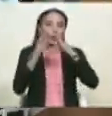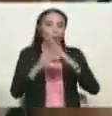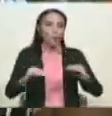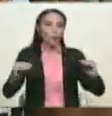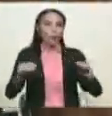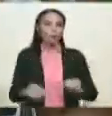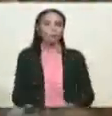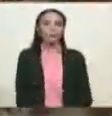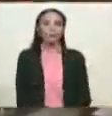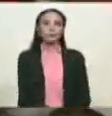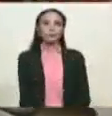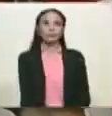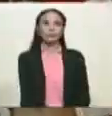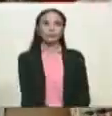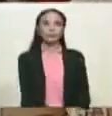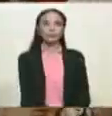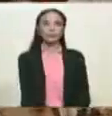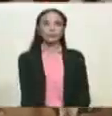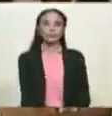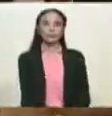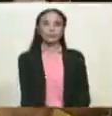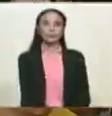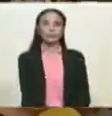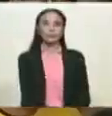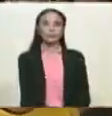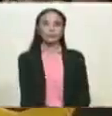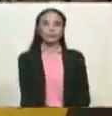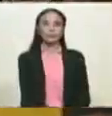sus combatientes, de sus dirigentes.